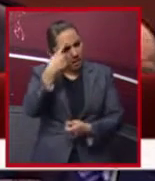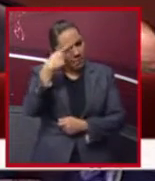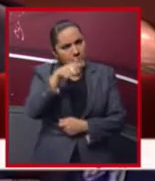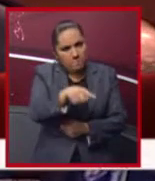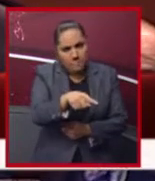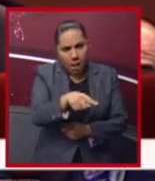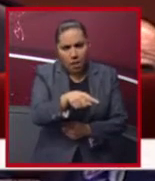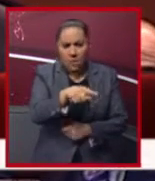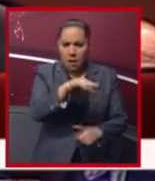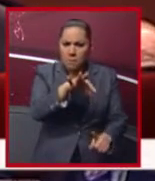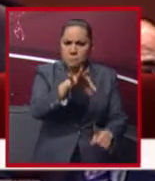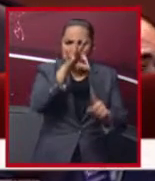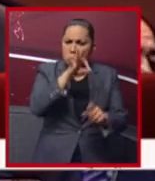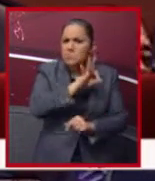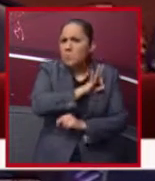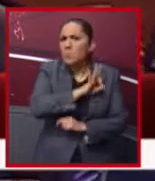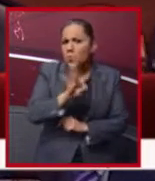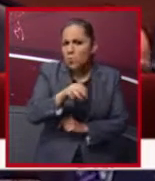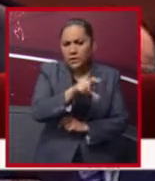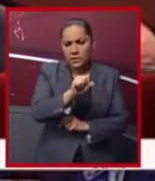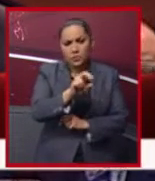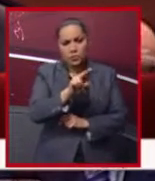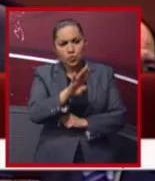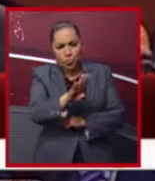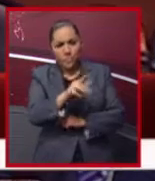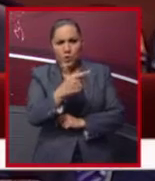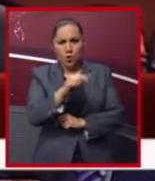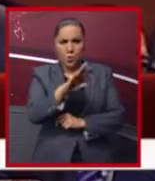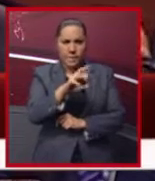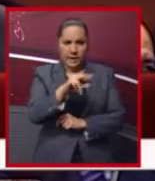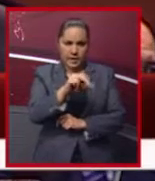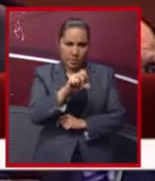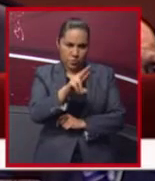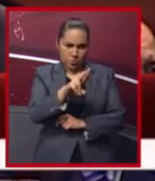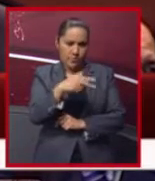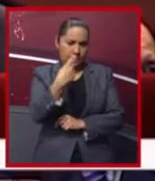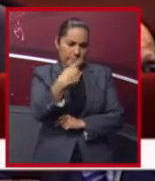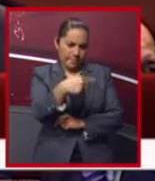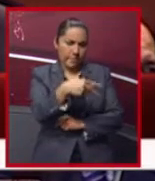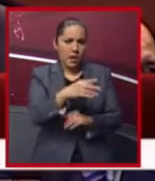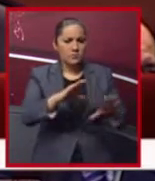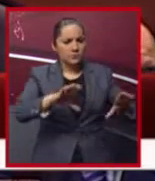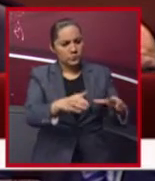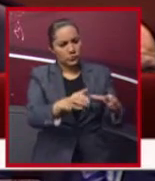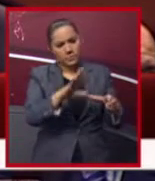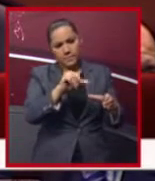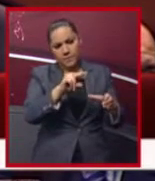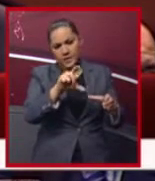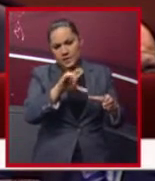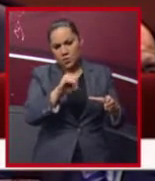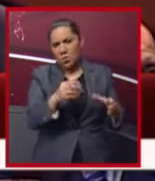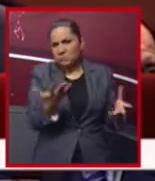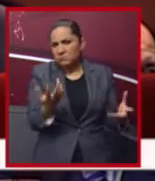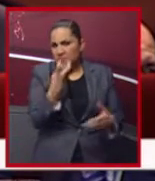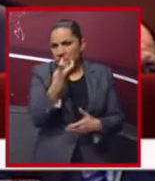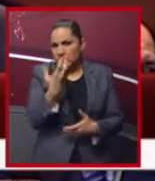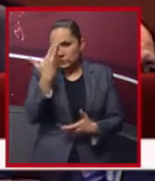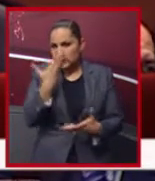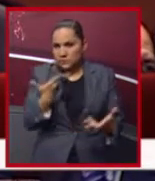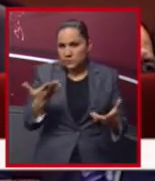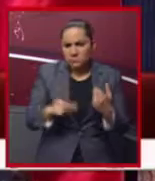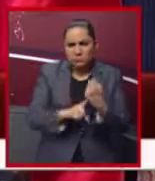facultad de poder ser el subgobernador del Banco de México y no hay ningún conflicto de